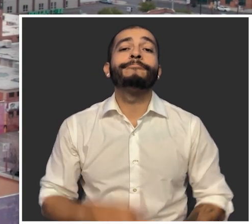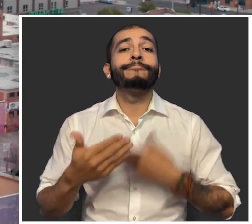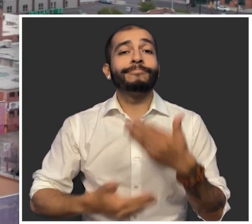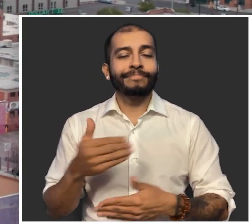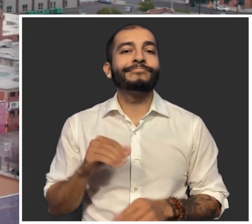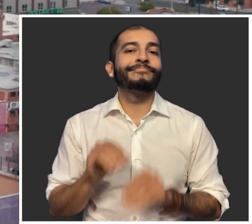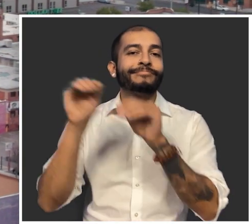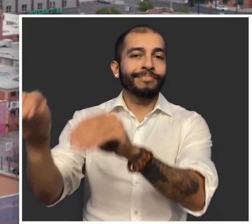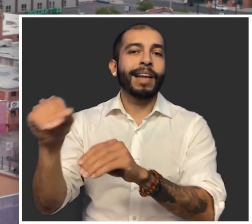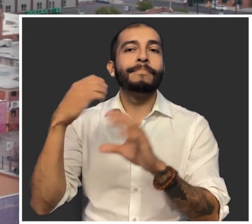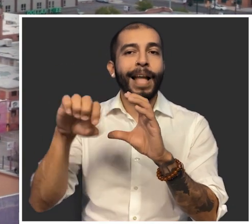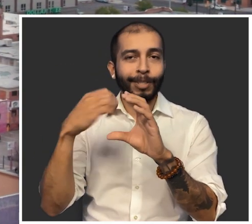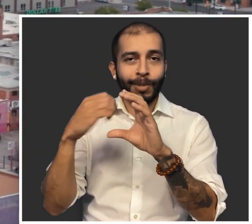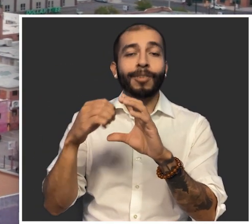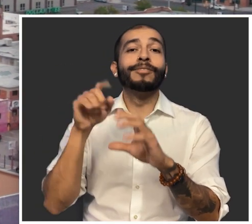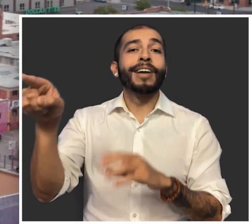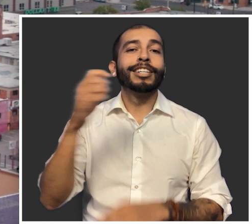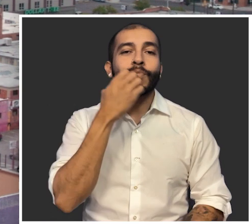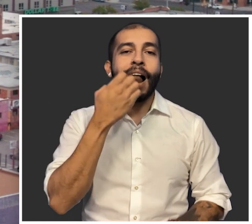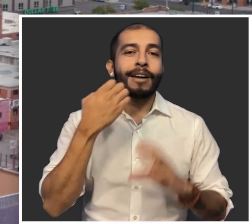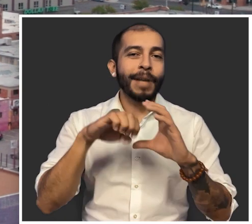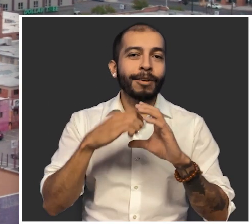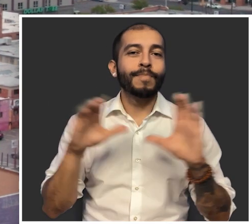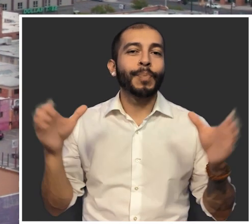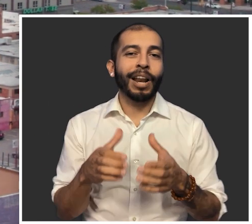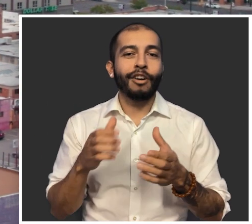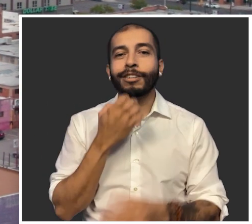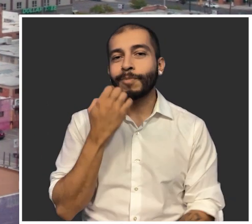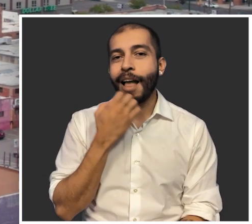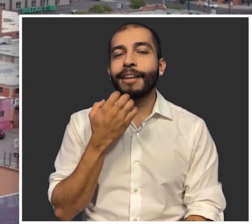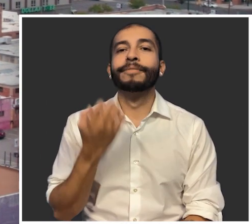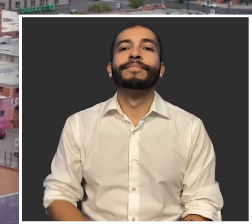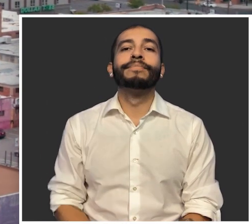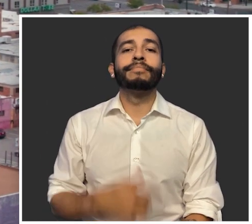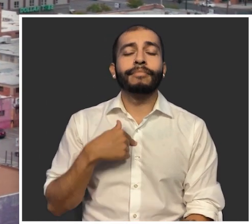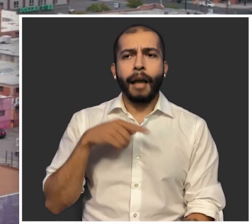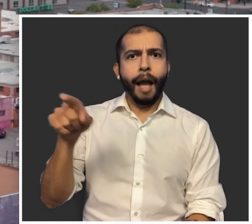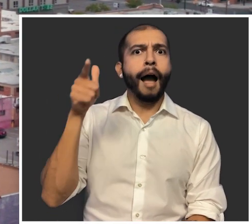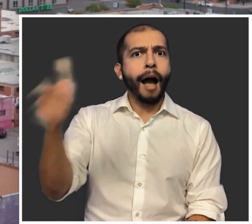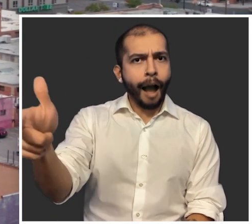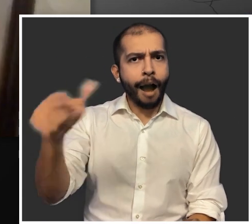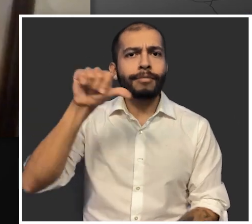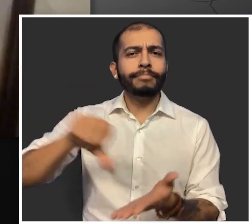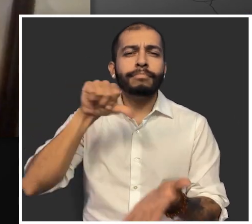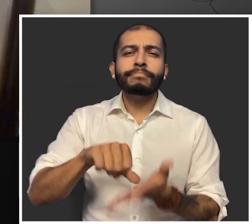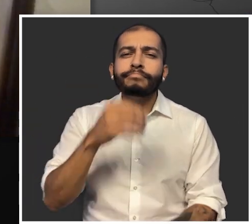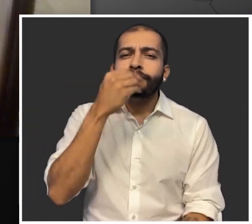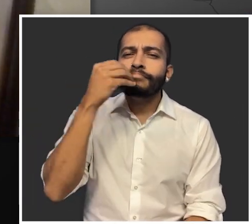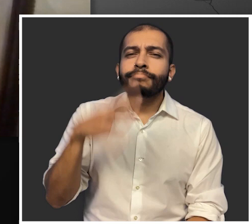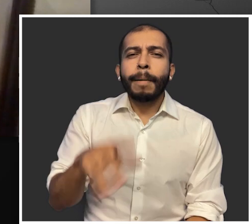aérea del centro de El Paso. Me mudé a El Paso para ir a la escuela de El Paso Community College. Y